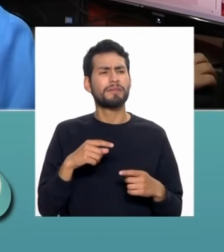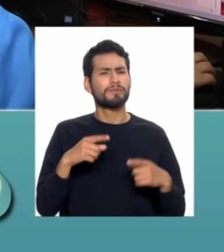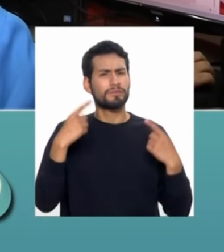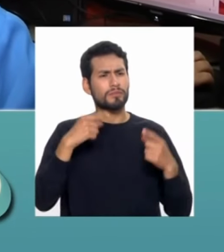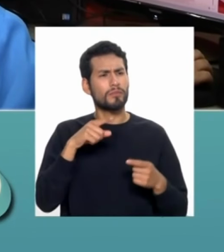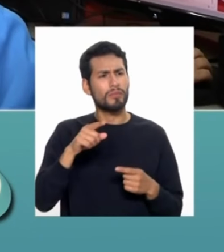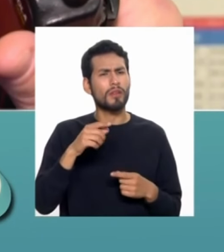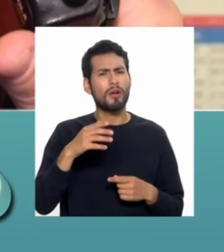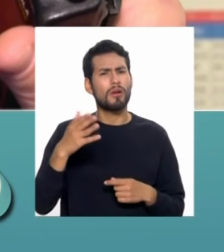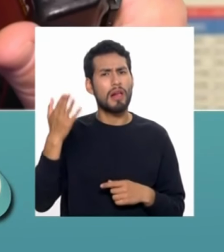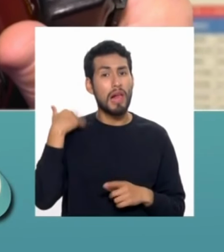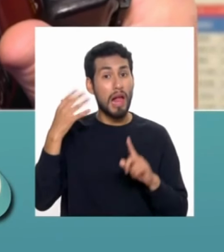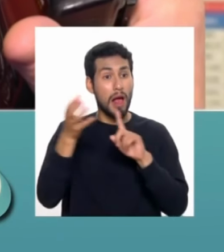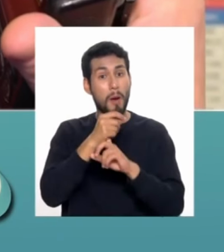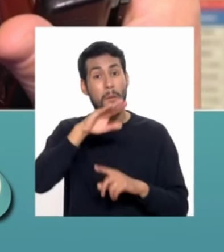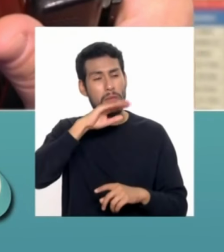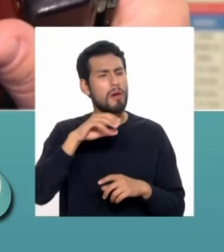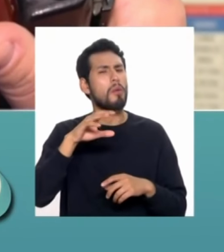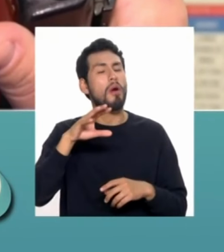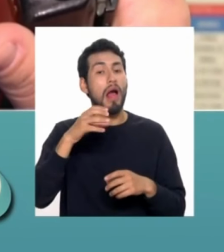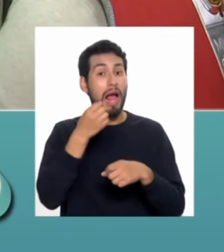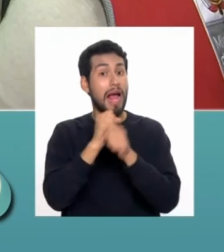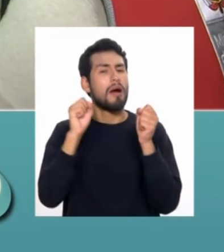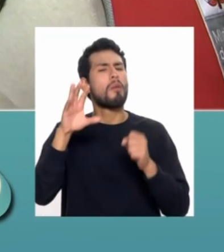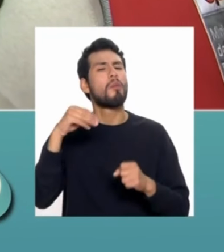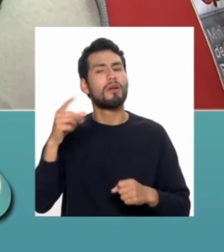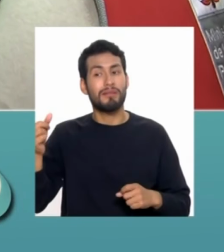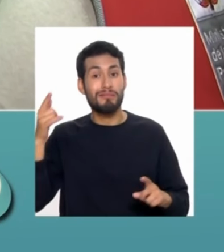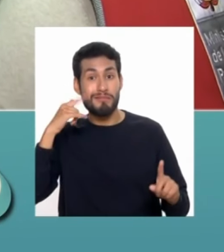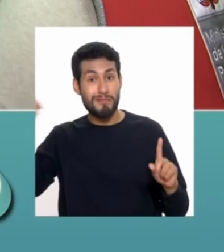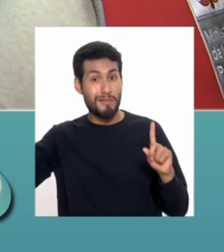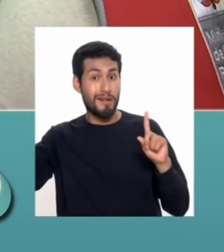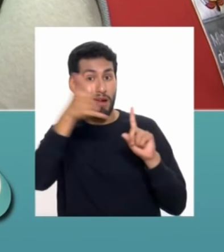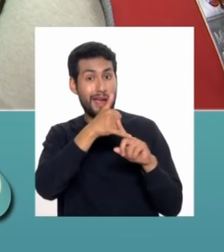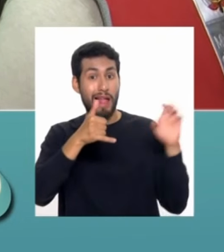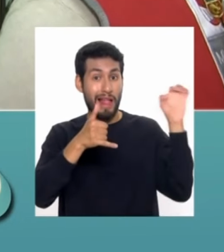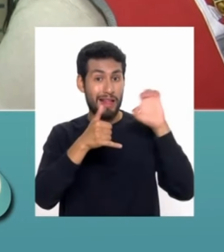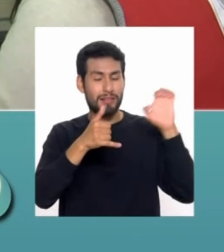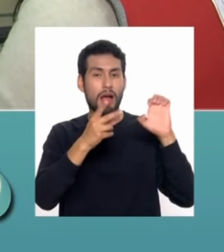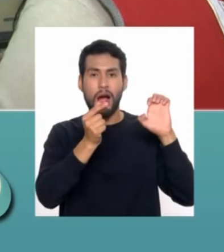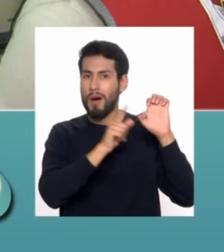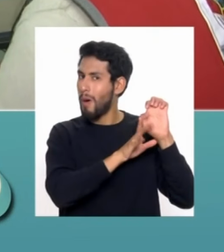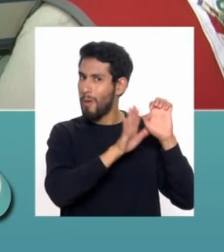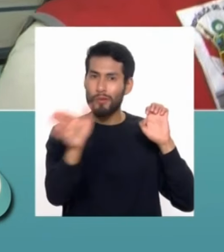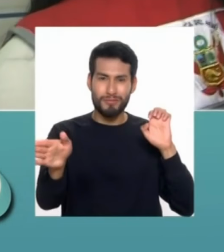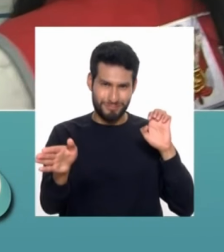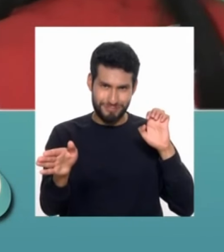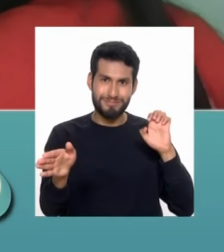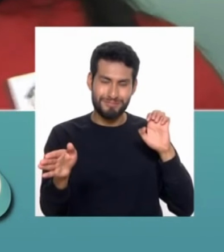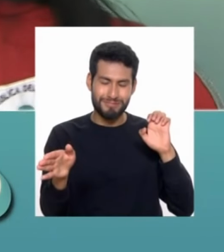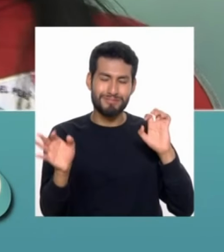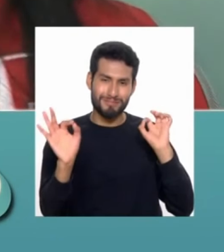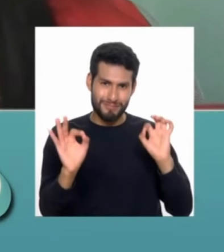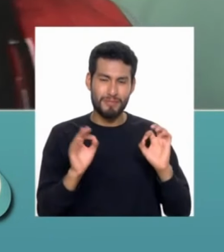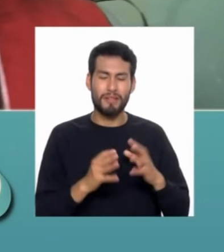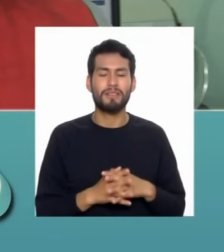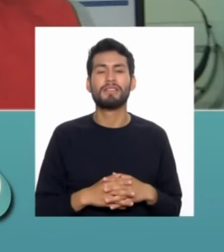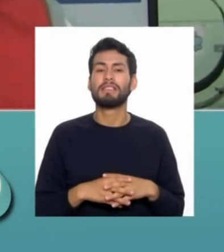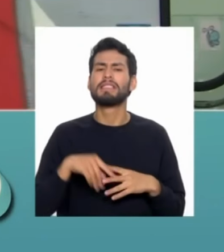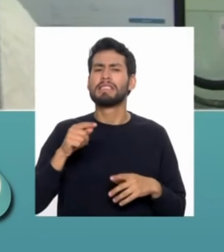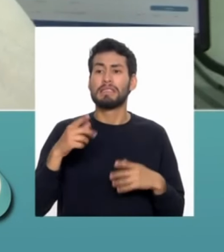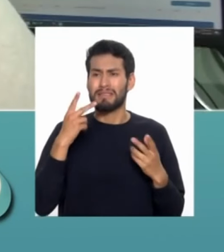secuestro que había sido frustrado precisamente por una llamada a una de las centrales de emergencia. Las cifras efectivamente